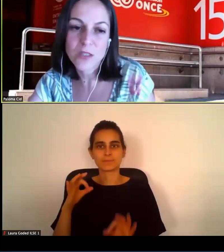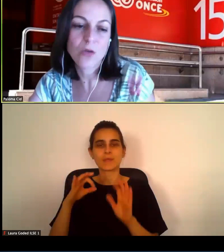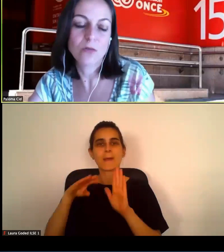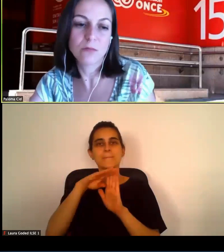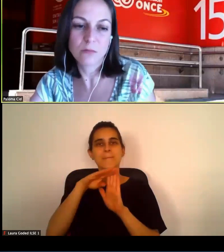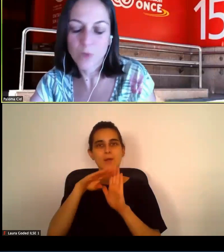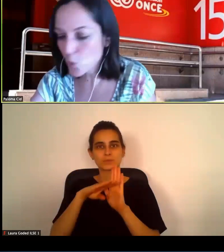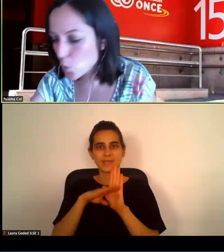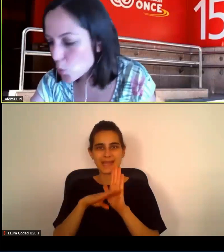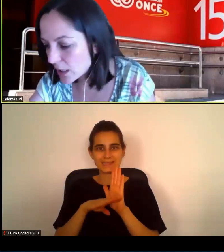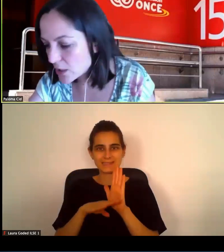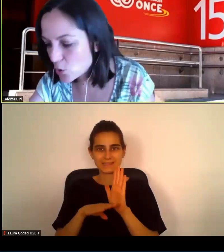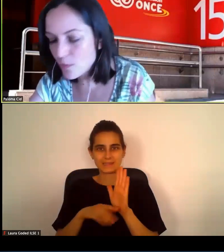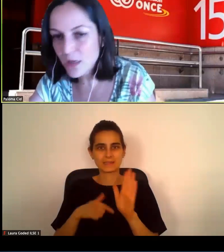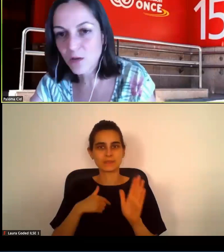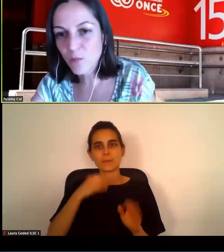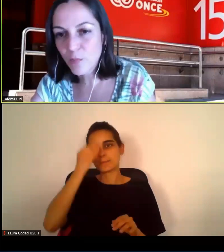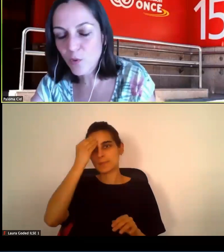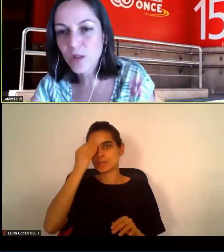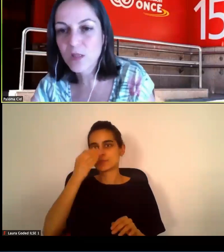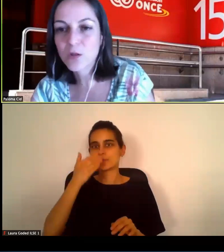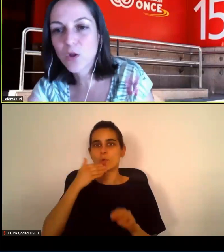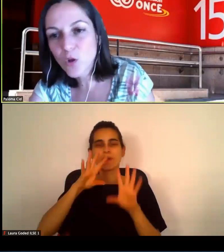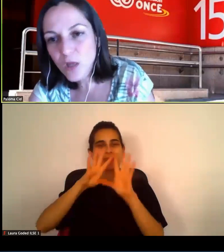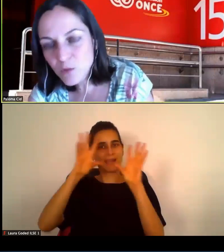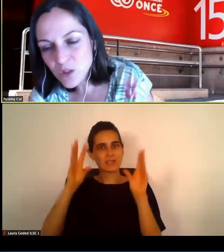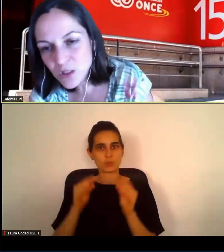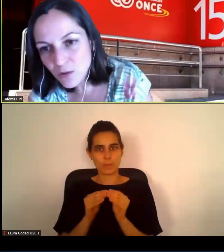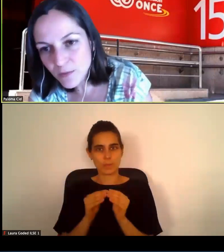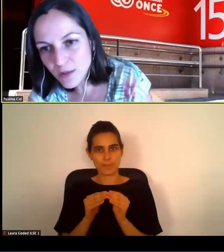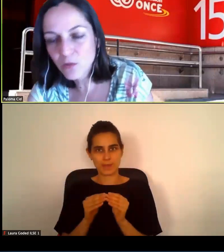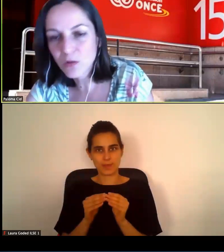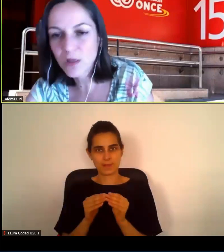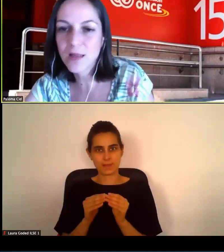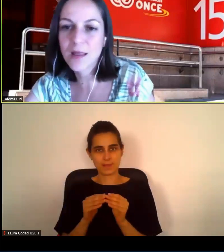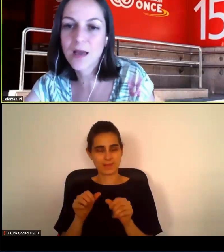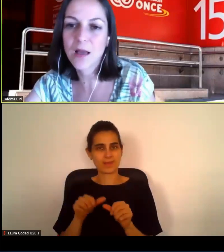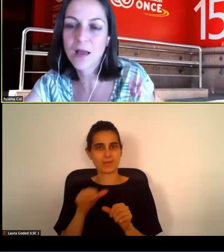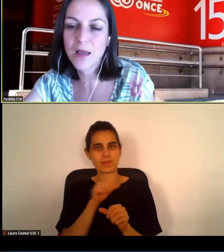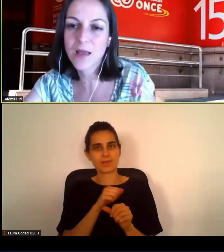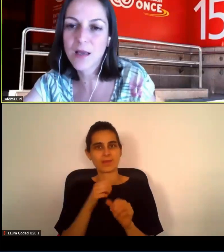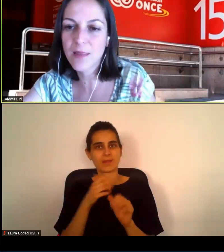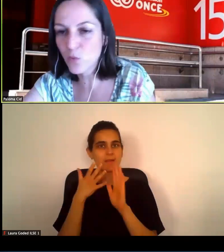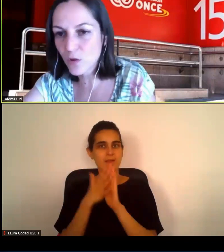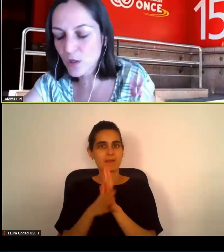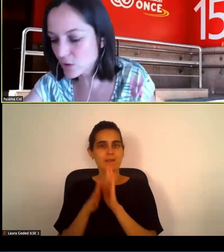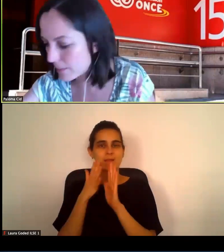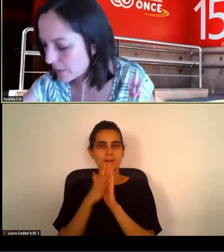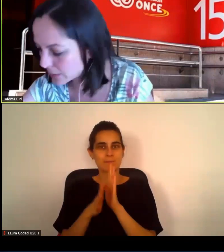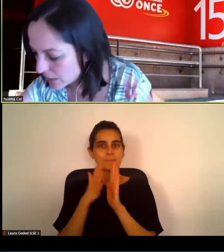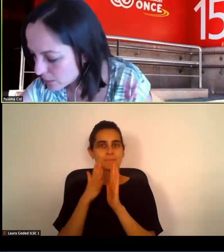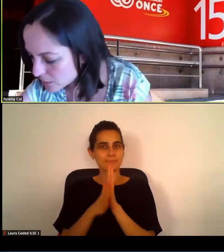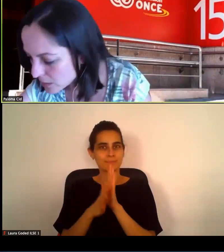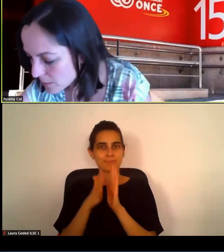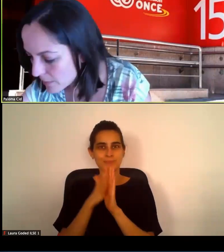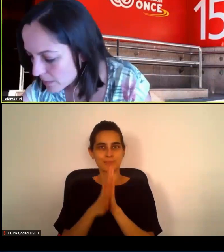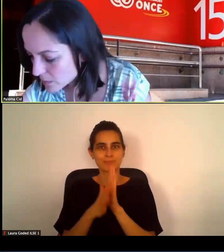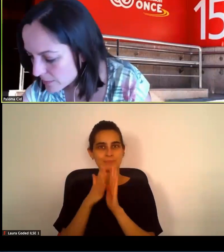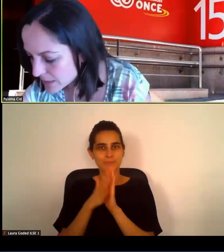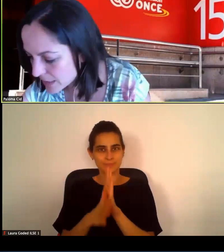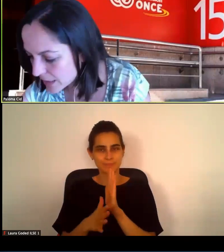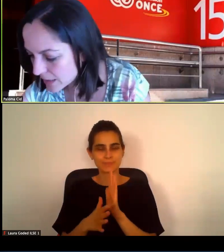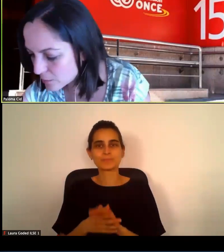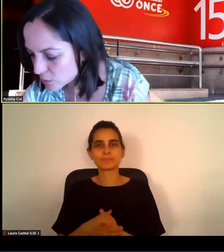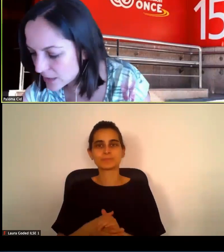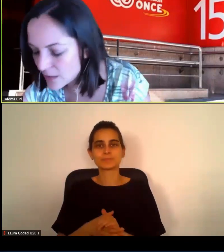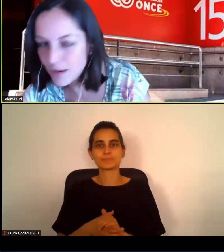que son un resumen un poco de todo lo que hemos ido viendo en cada uno de los apartados. Vamos a